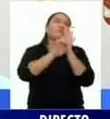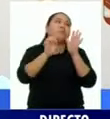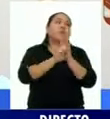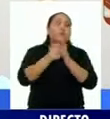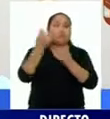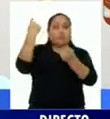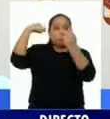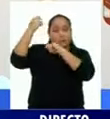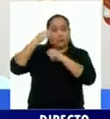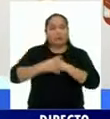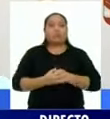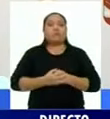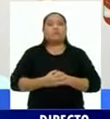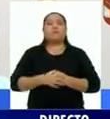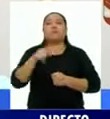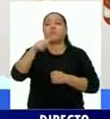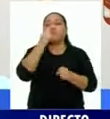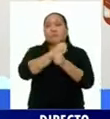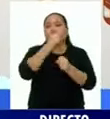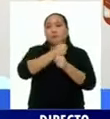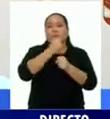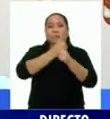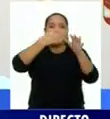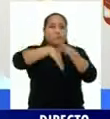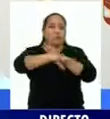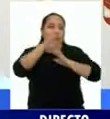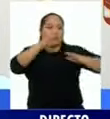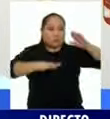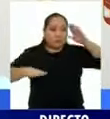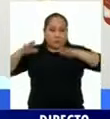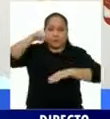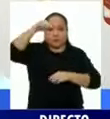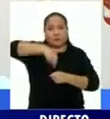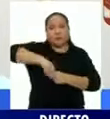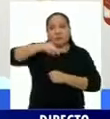turismo, como el trabajo en las playas de Piura,